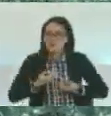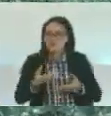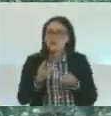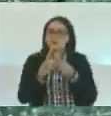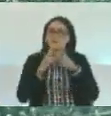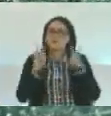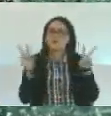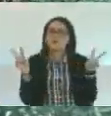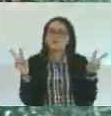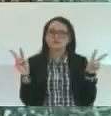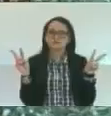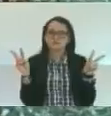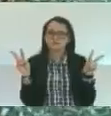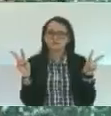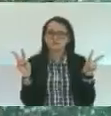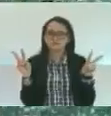paz.